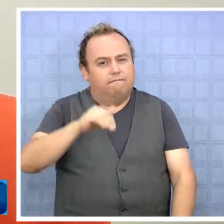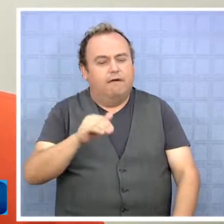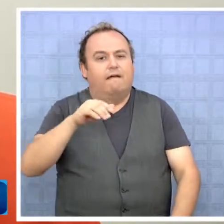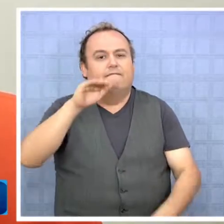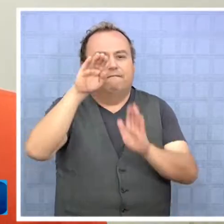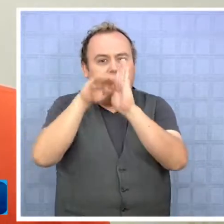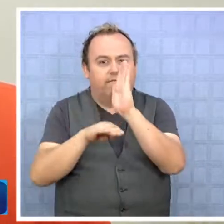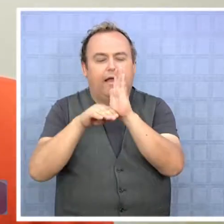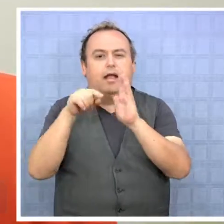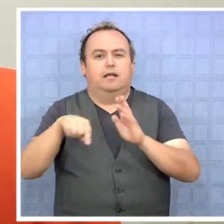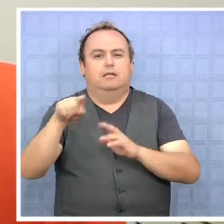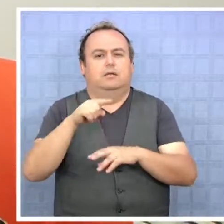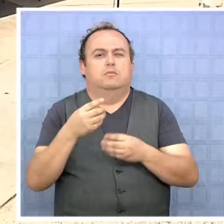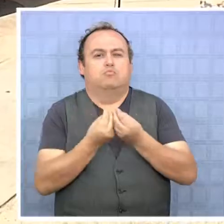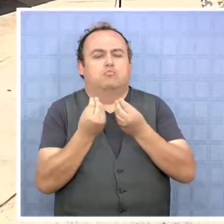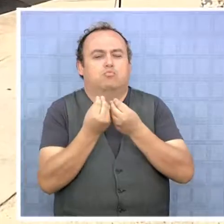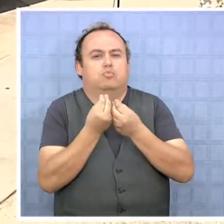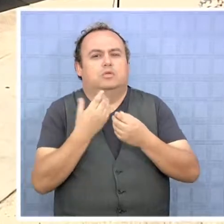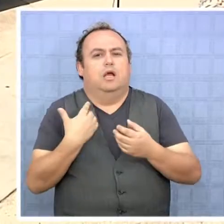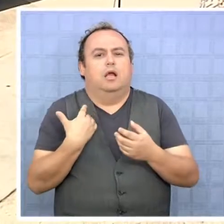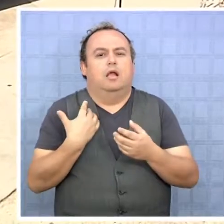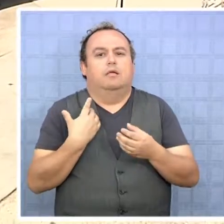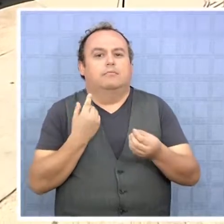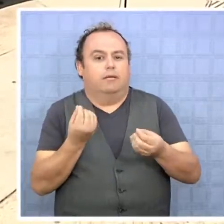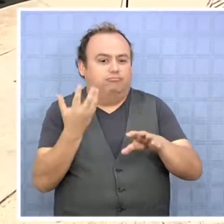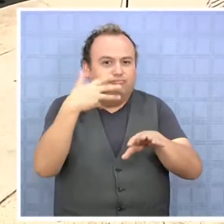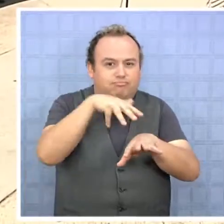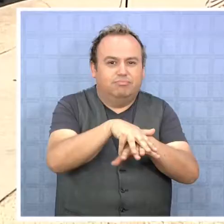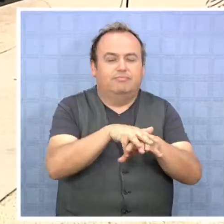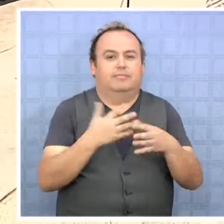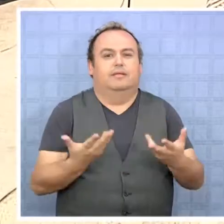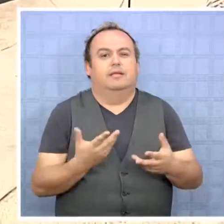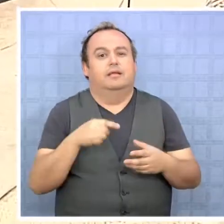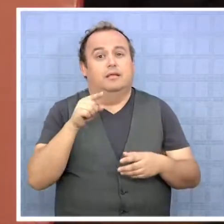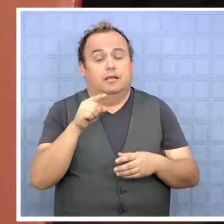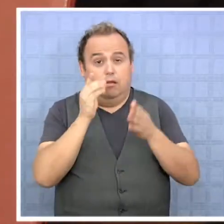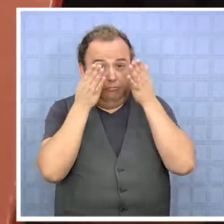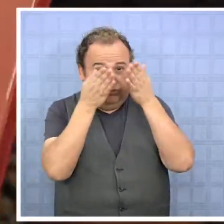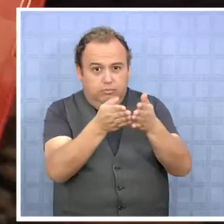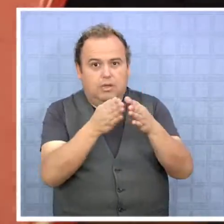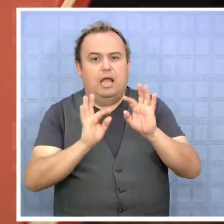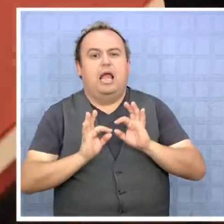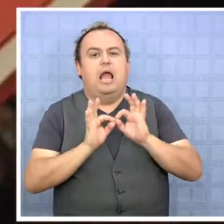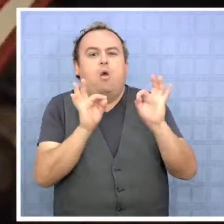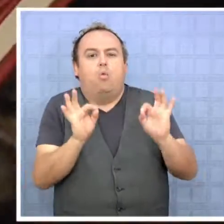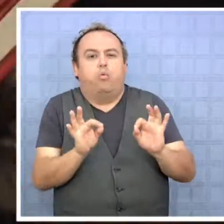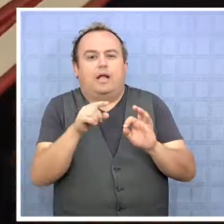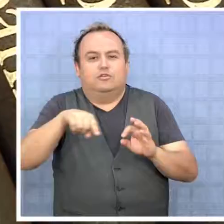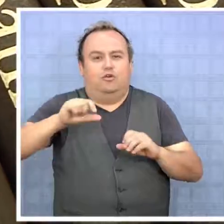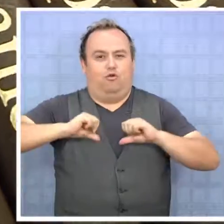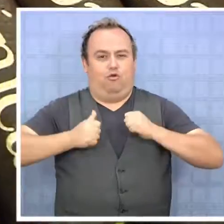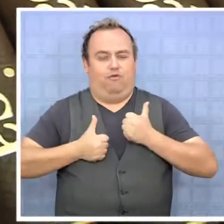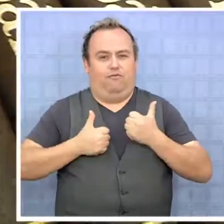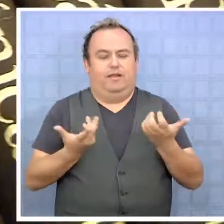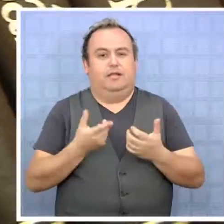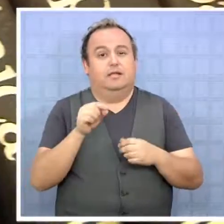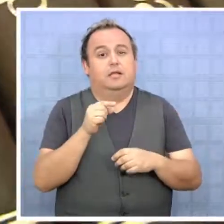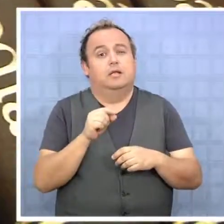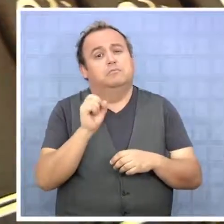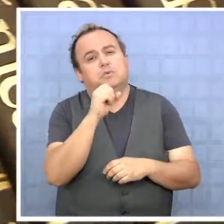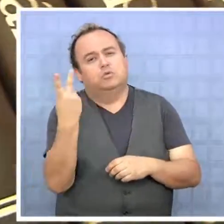y de percepción que tiene nuestra comunidad. Esta es una muestra clara que apunta a la educación de los jóvenes y de esta manera brindarles una